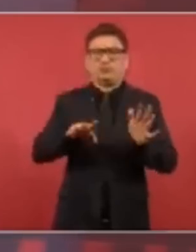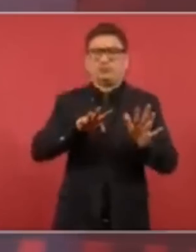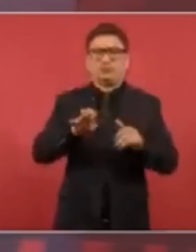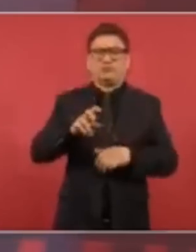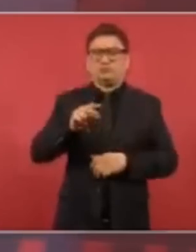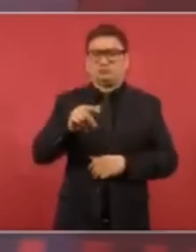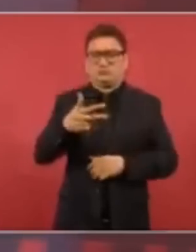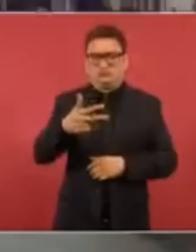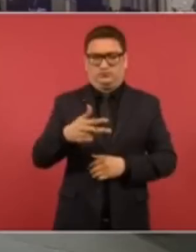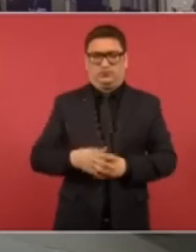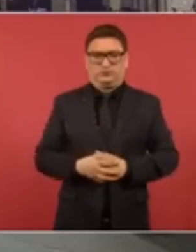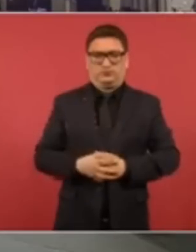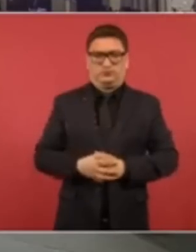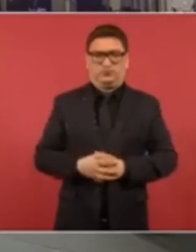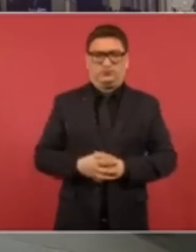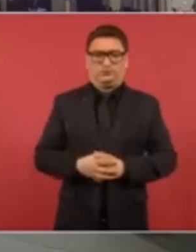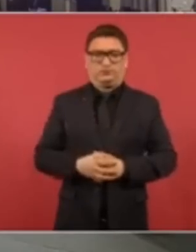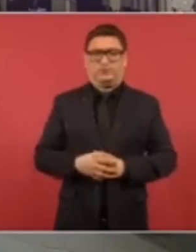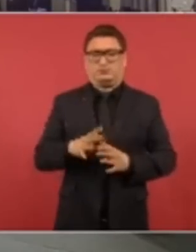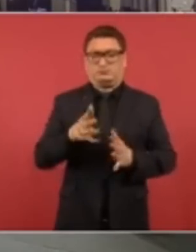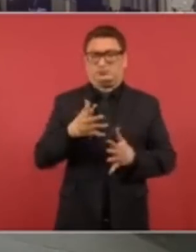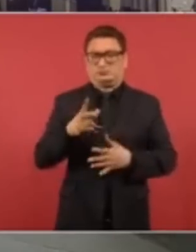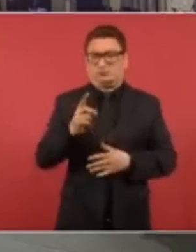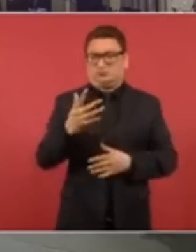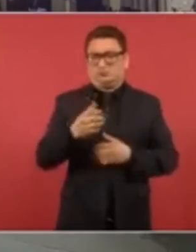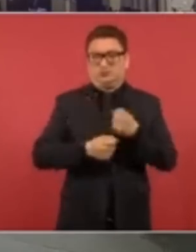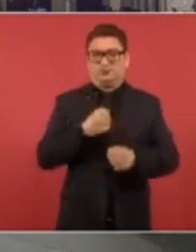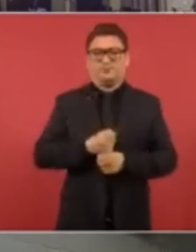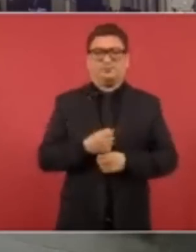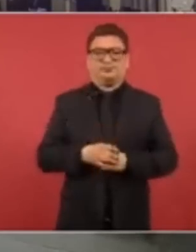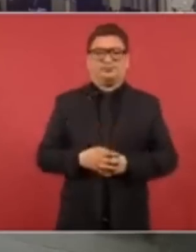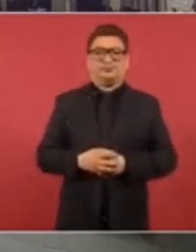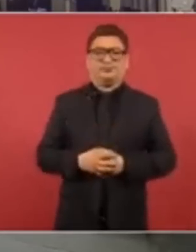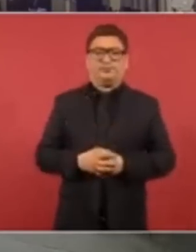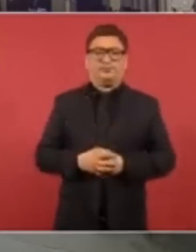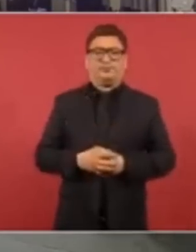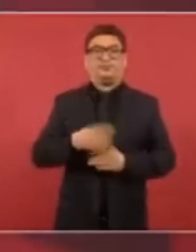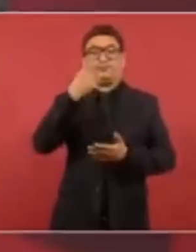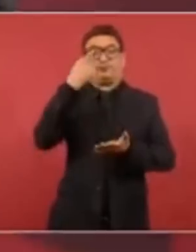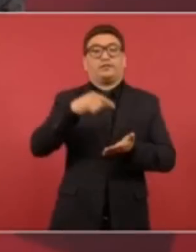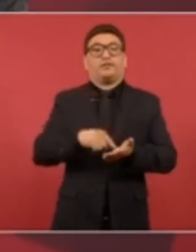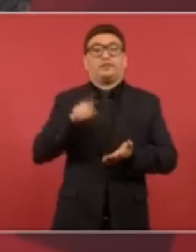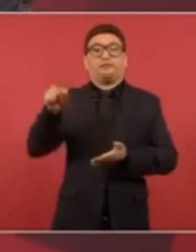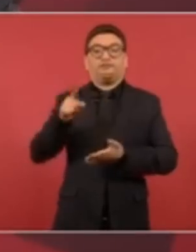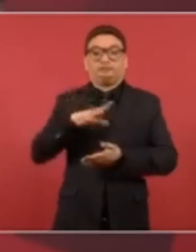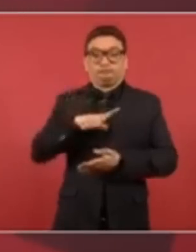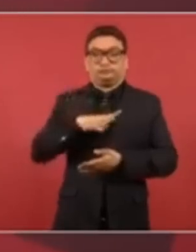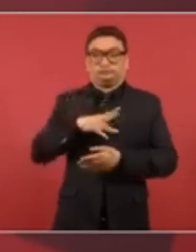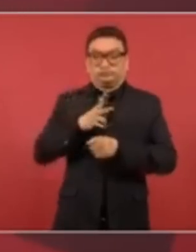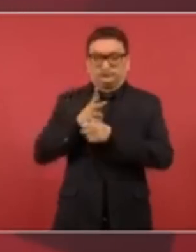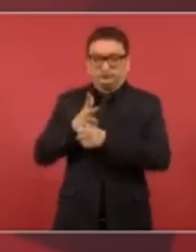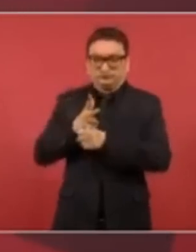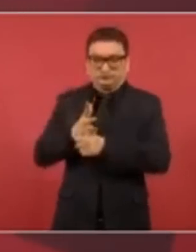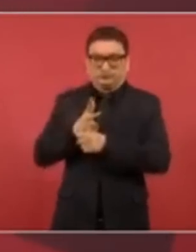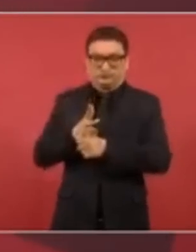de Justicia de la Nación, los jueces están desatados, haciendo grandes